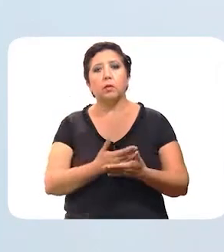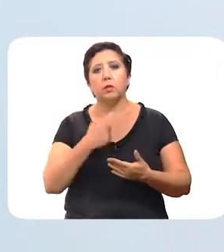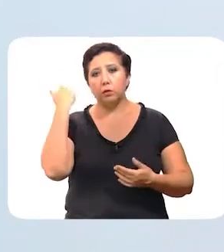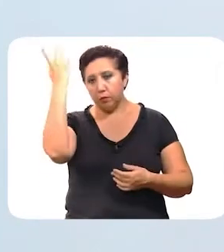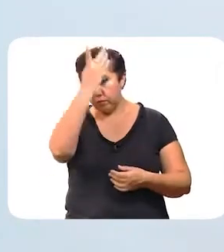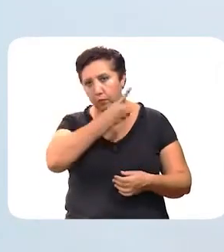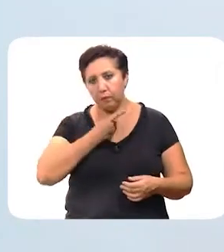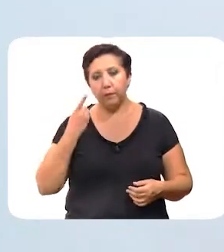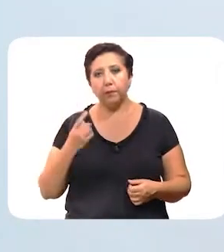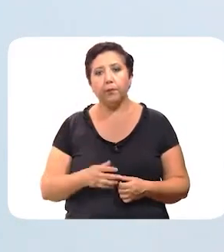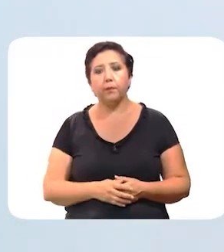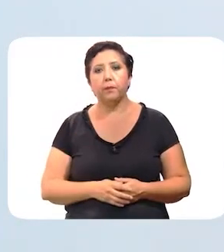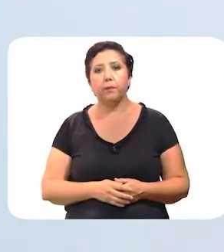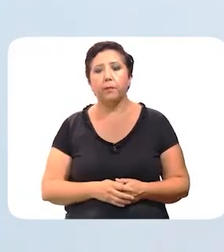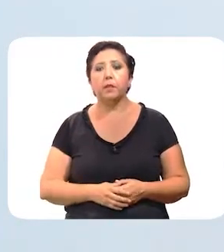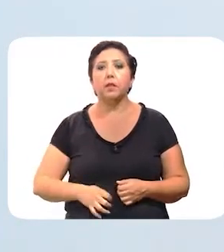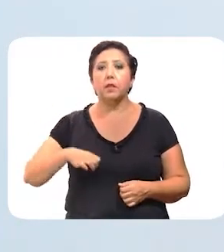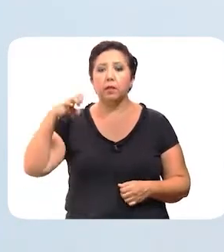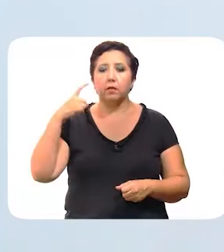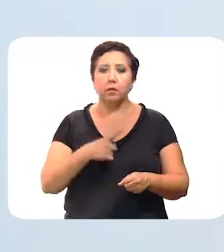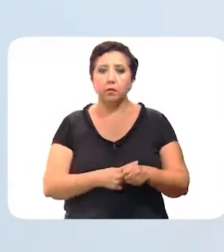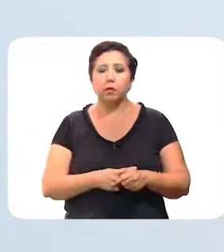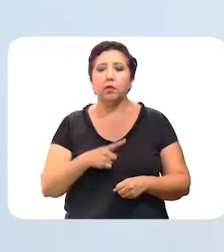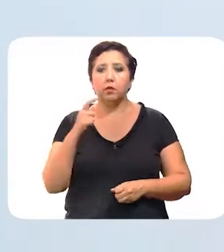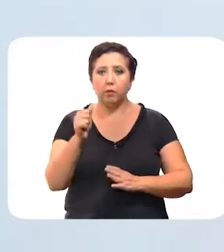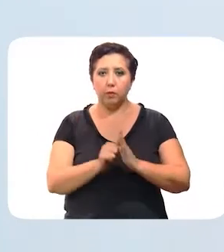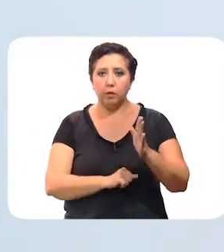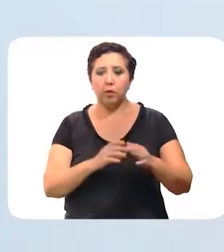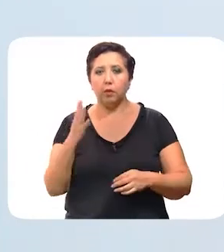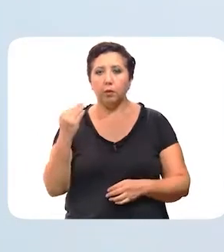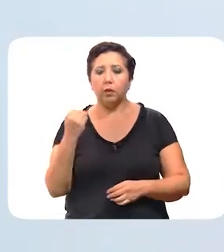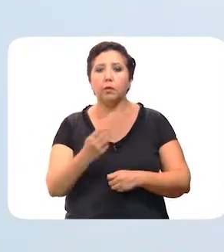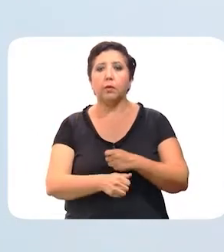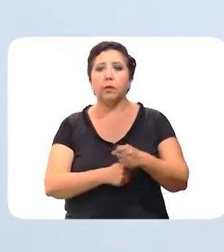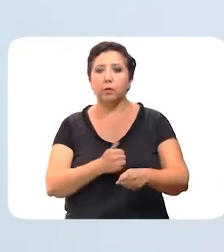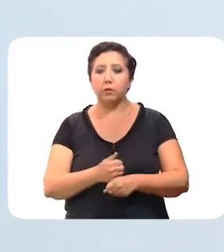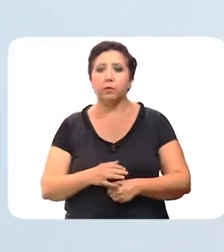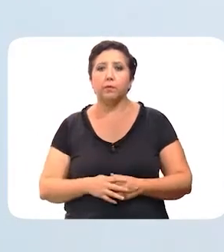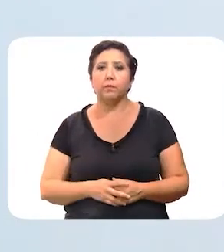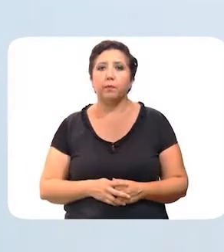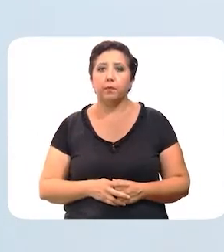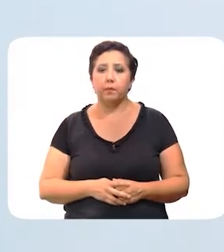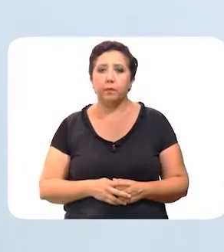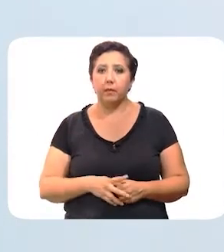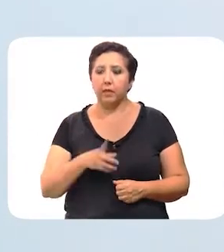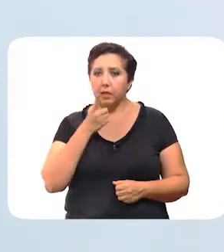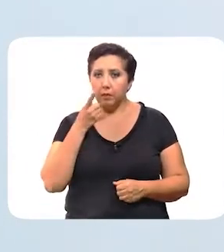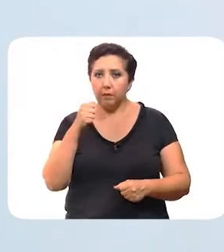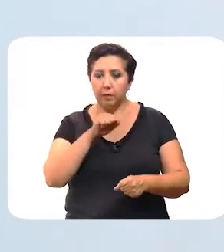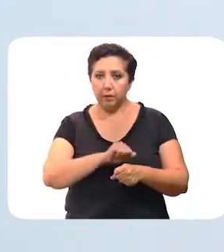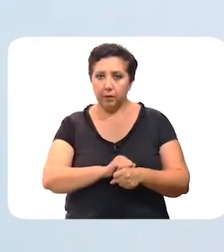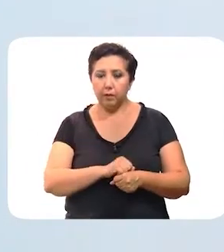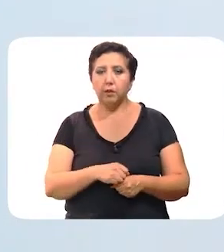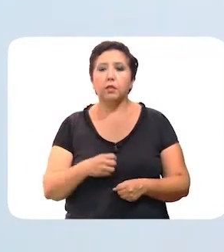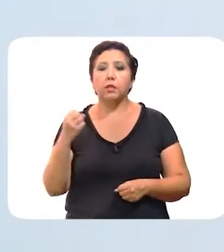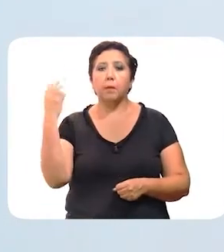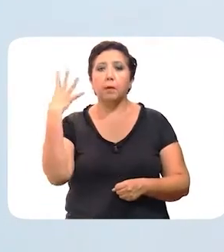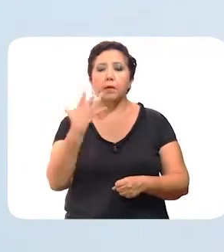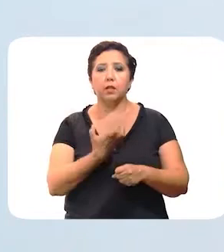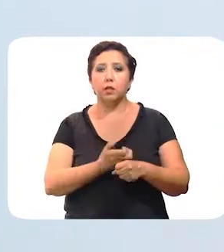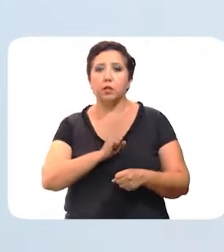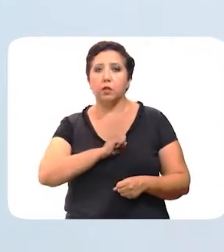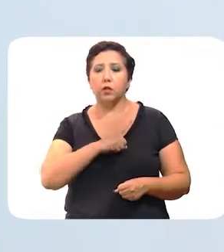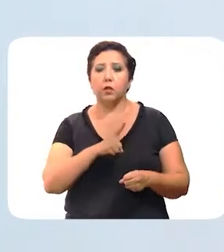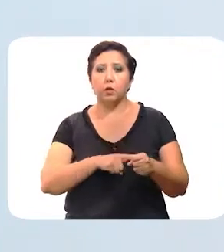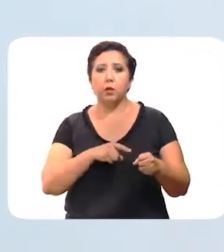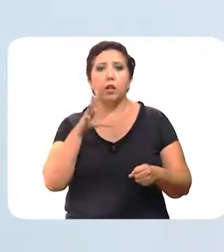la espera de diagnóstico. El rango de edad de los casos es de 1 mes a 99 años. Los indicadores semanales de nuestro semáforo estatal